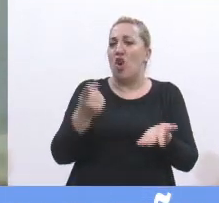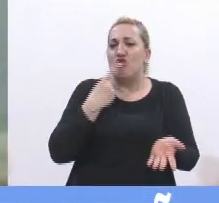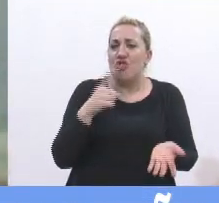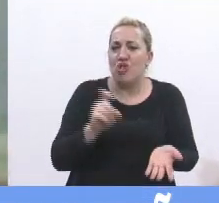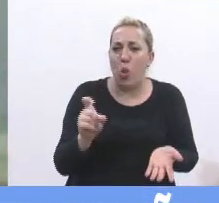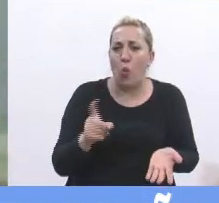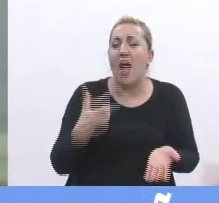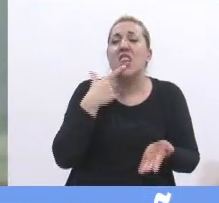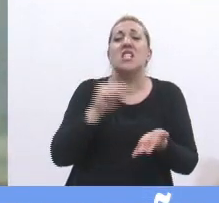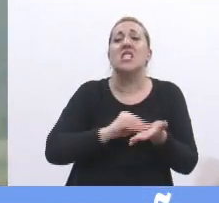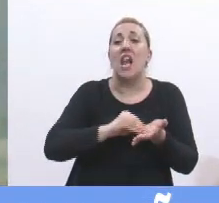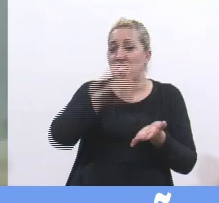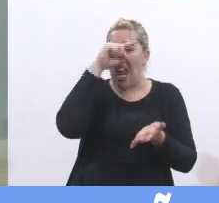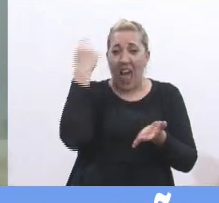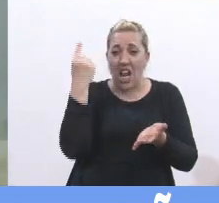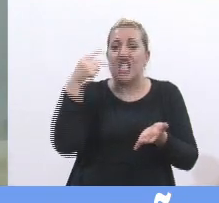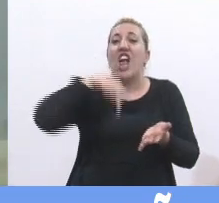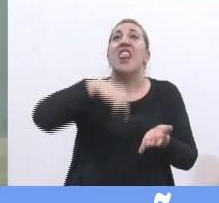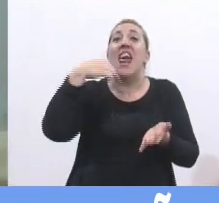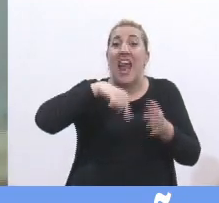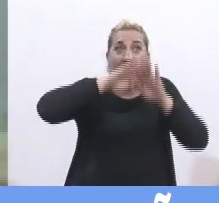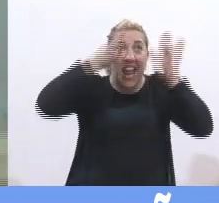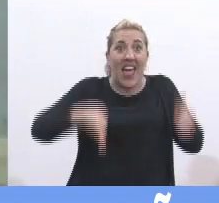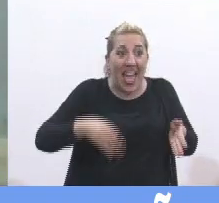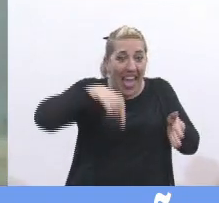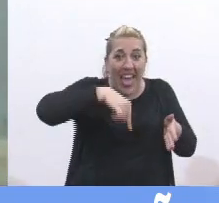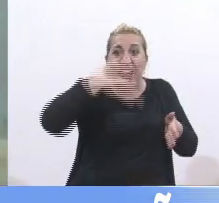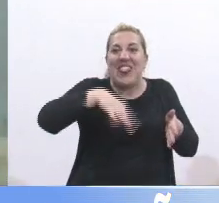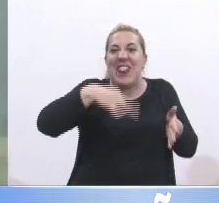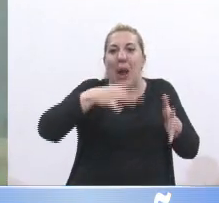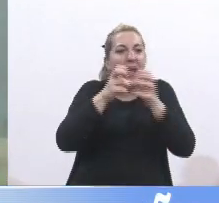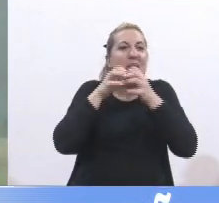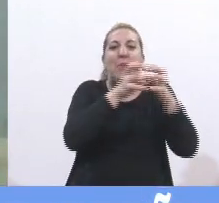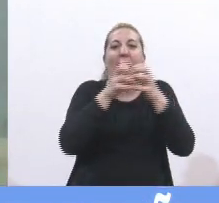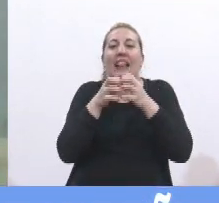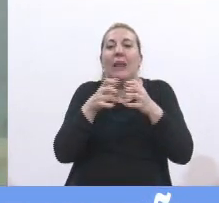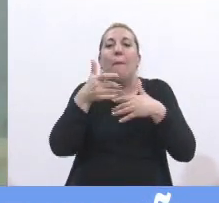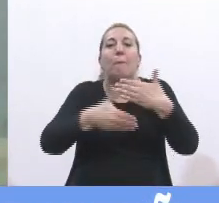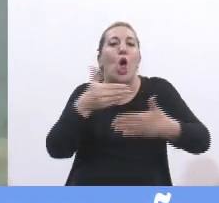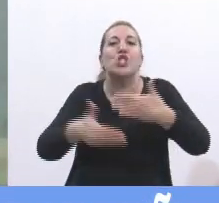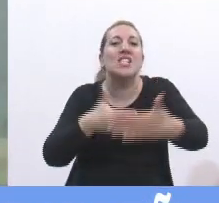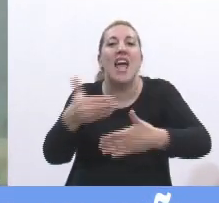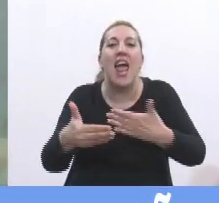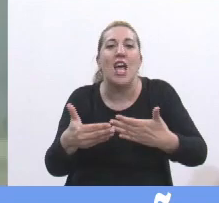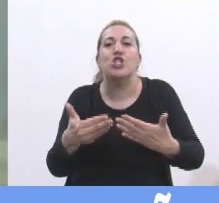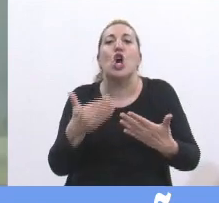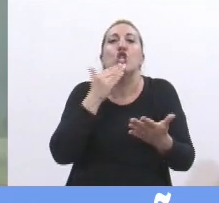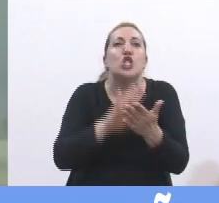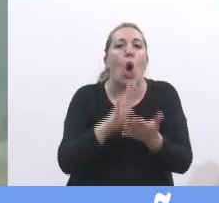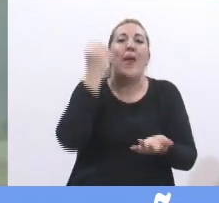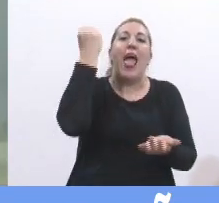que el Senado de la Nación es donde se deben debatir estos procesos en donde las